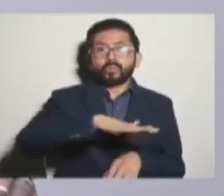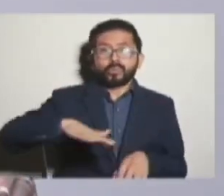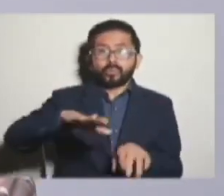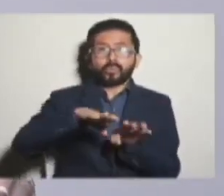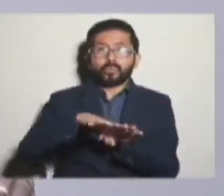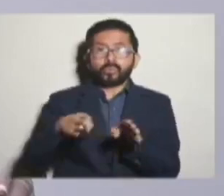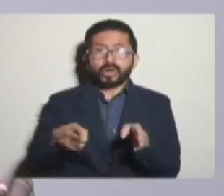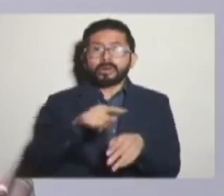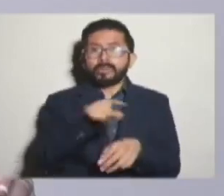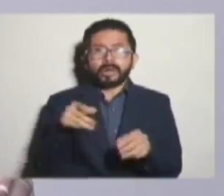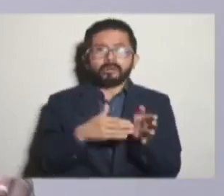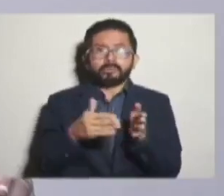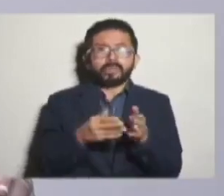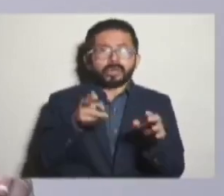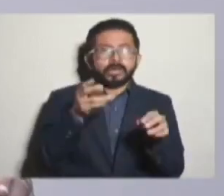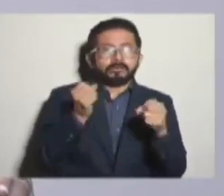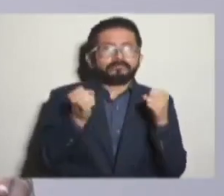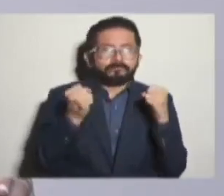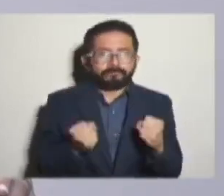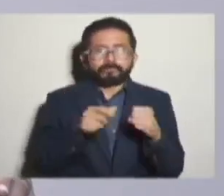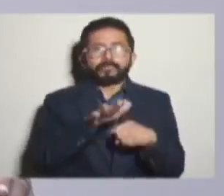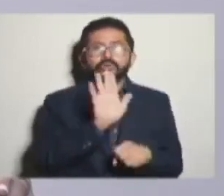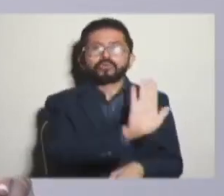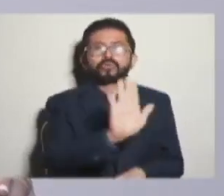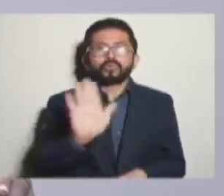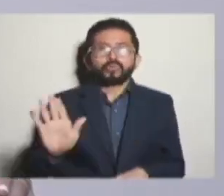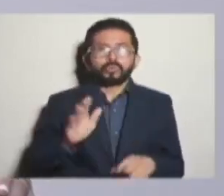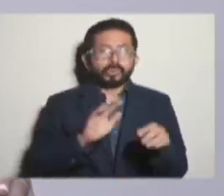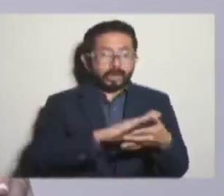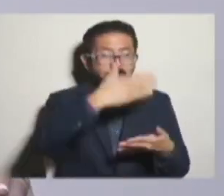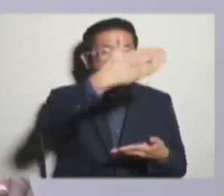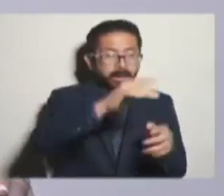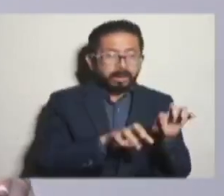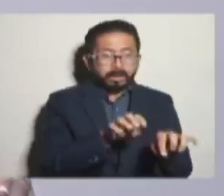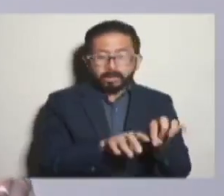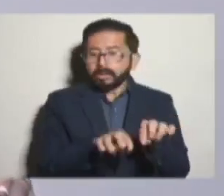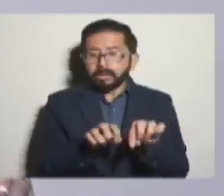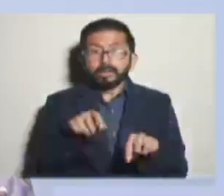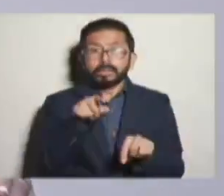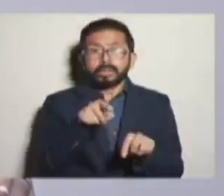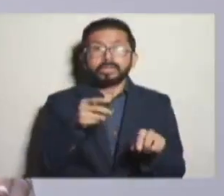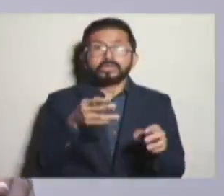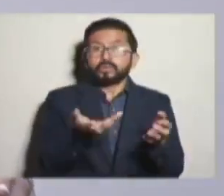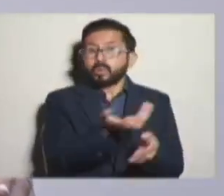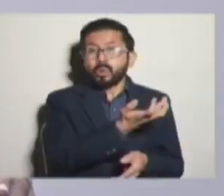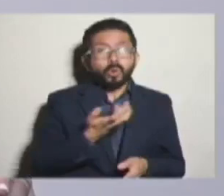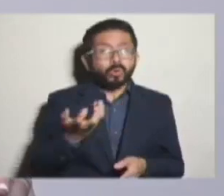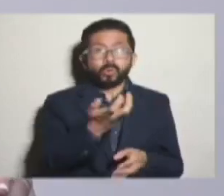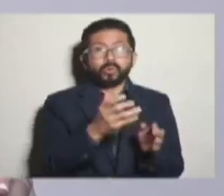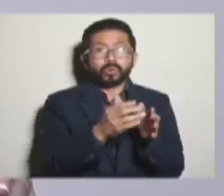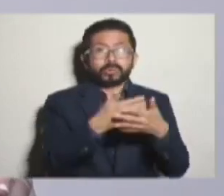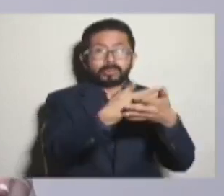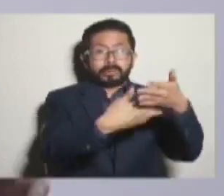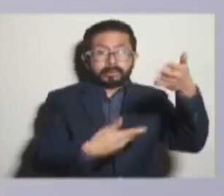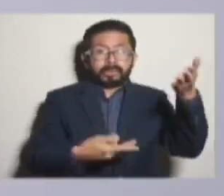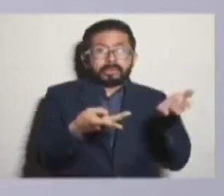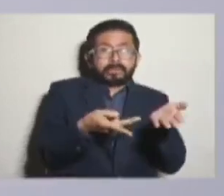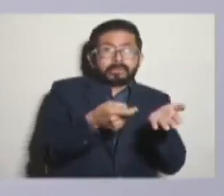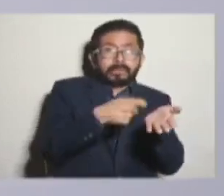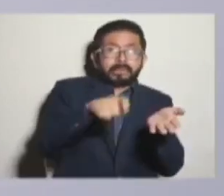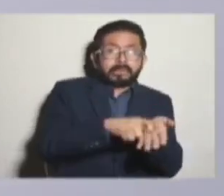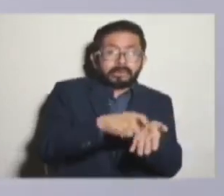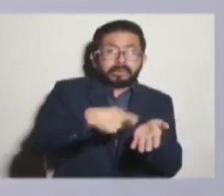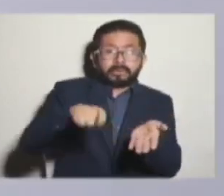tomar posición de sus lugares y en ese acto van a firmar una acta donde va a estar el